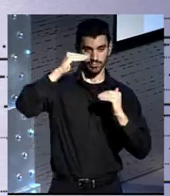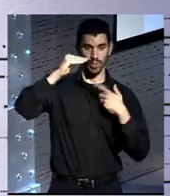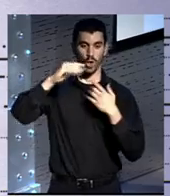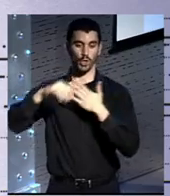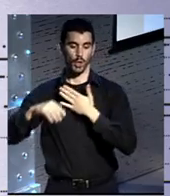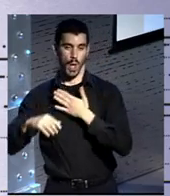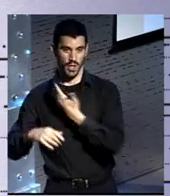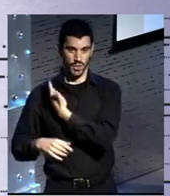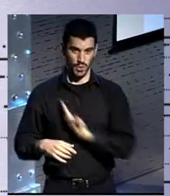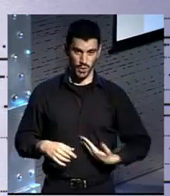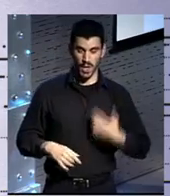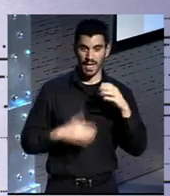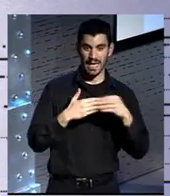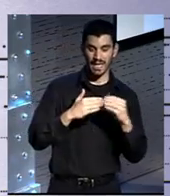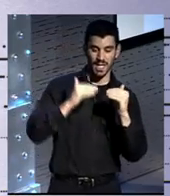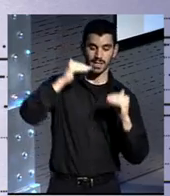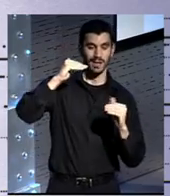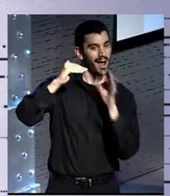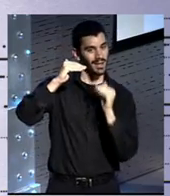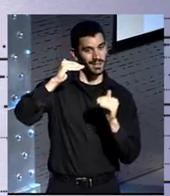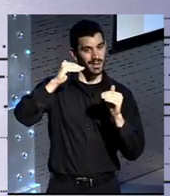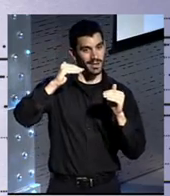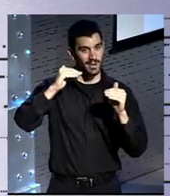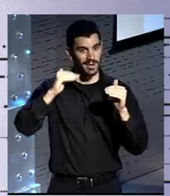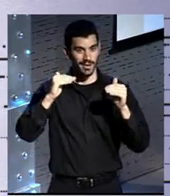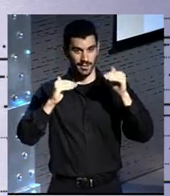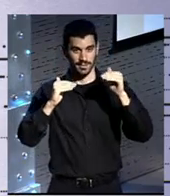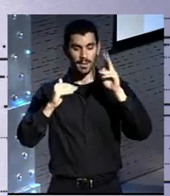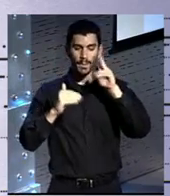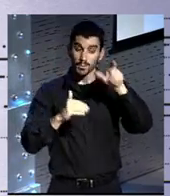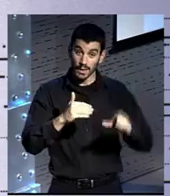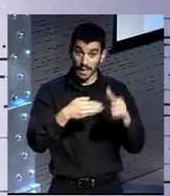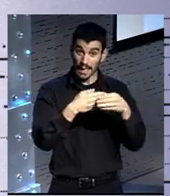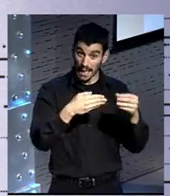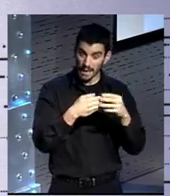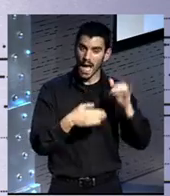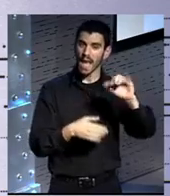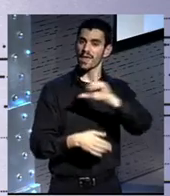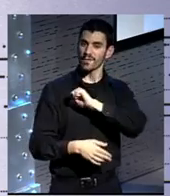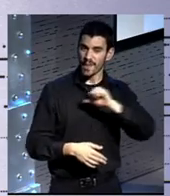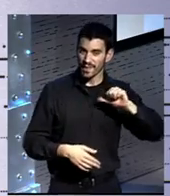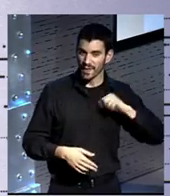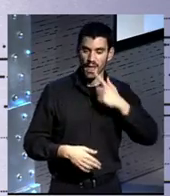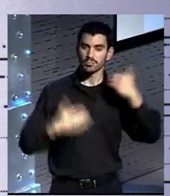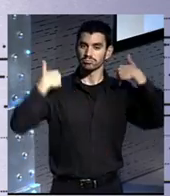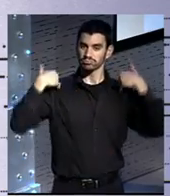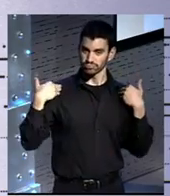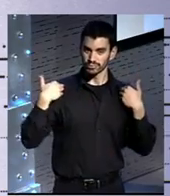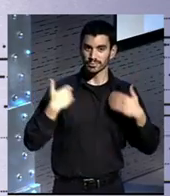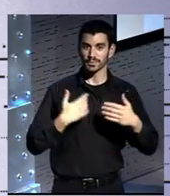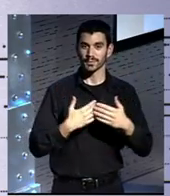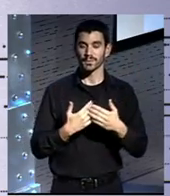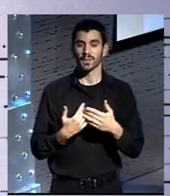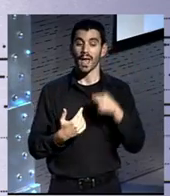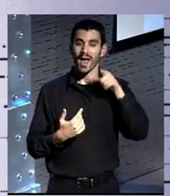los clientes han ganado independencia y los clientes han ganado autonomía. Y eso es para mí donde tenemos que poner el foco y donde